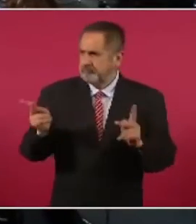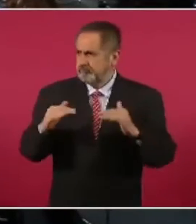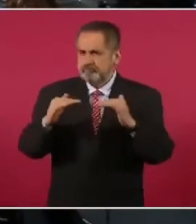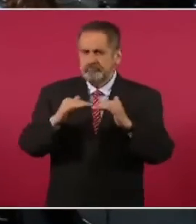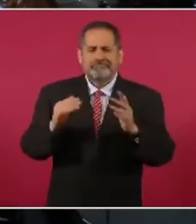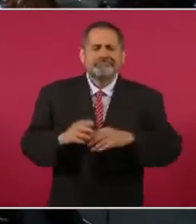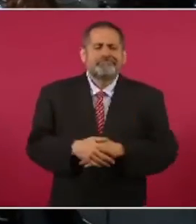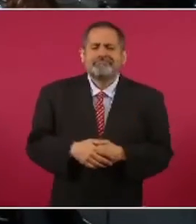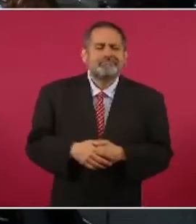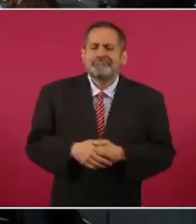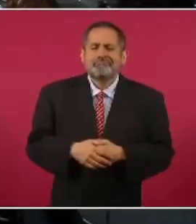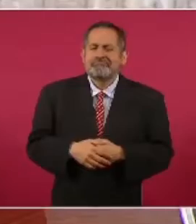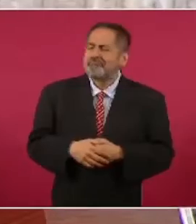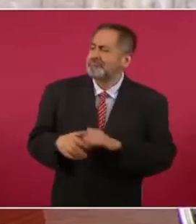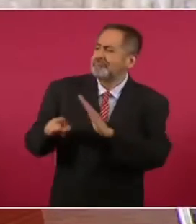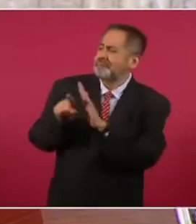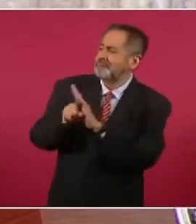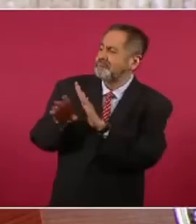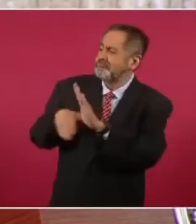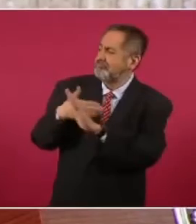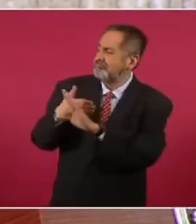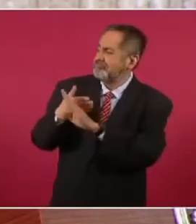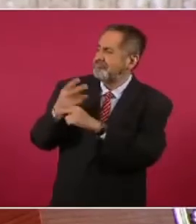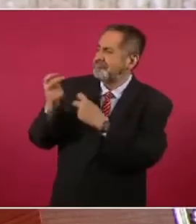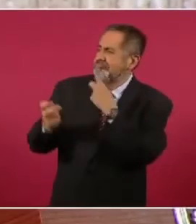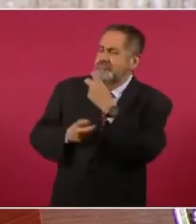Porque estaría bien